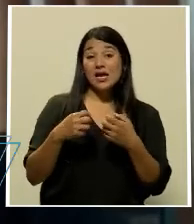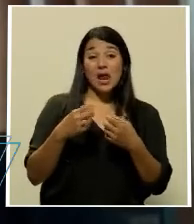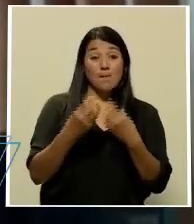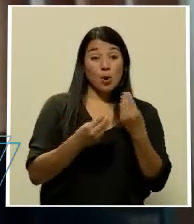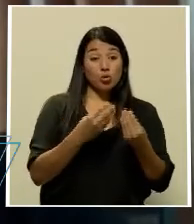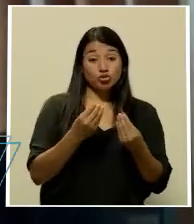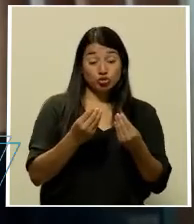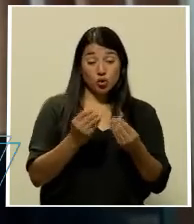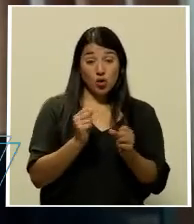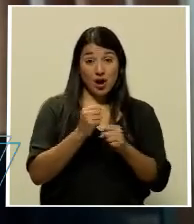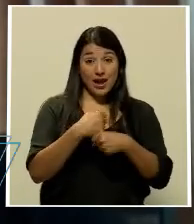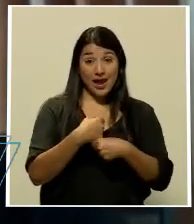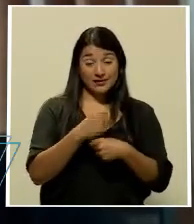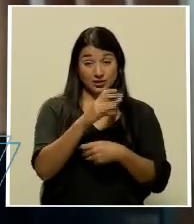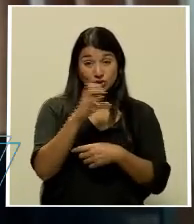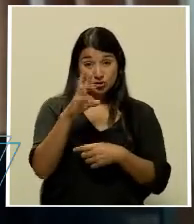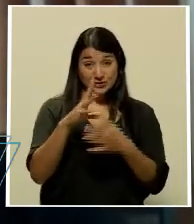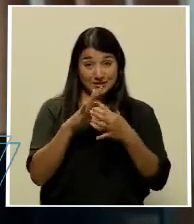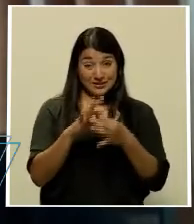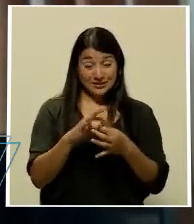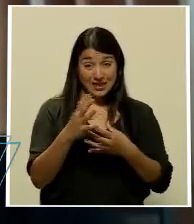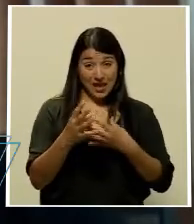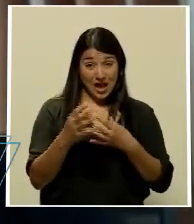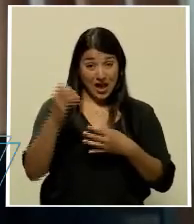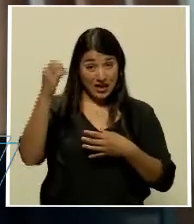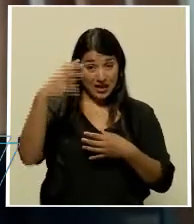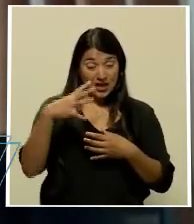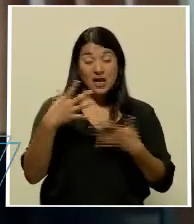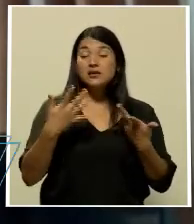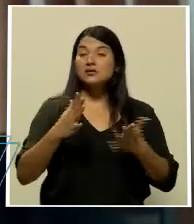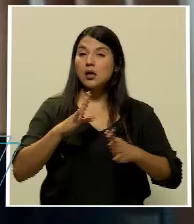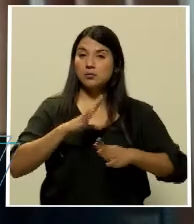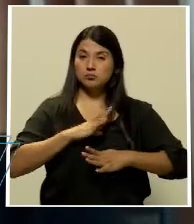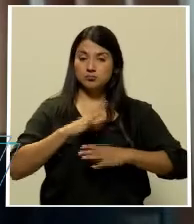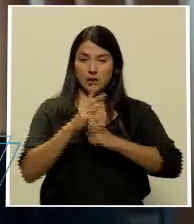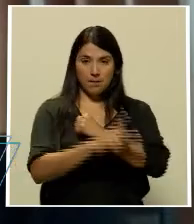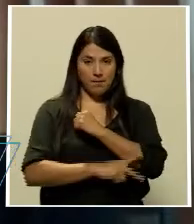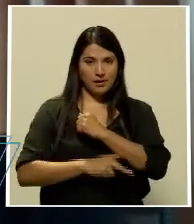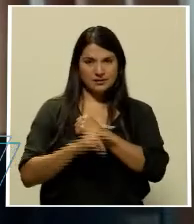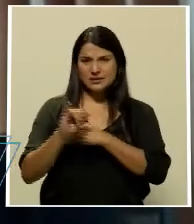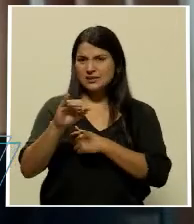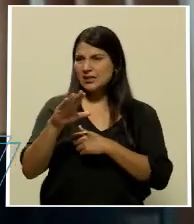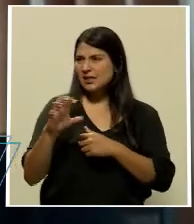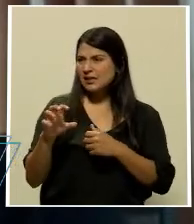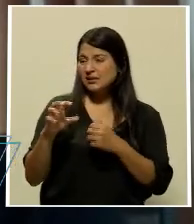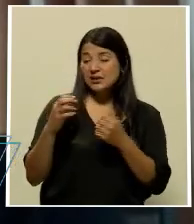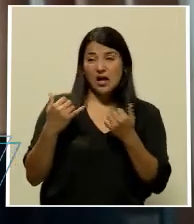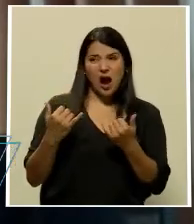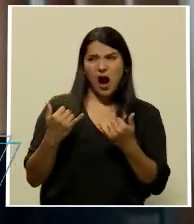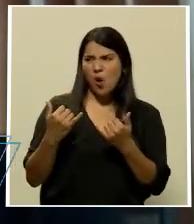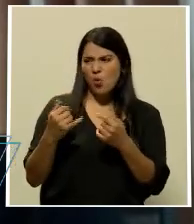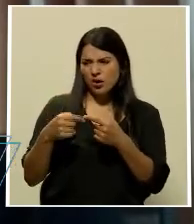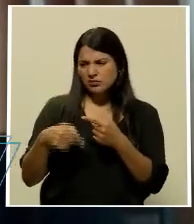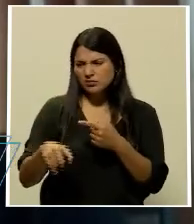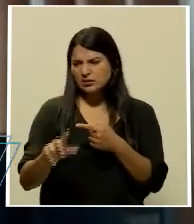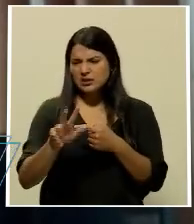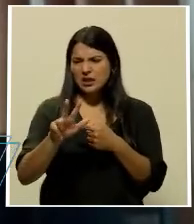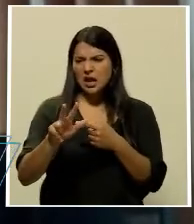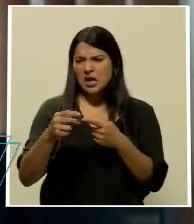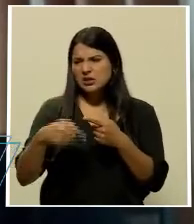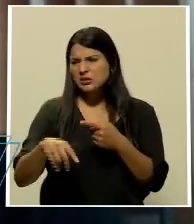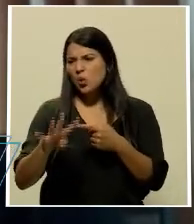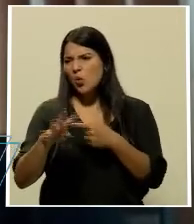país. El ICE dentro de su plan de inversión no tiene previsto en el corto plazo, entendiendo los próximos 3-4 años,